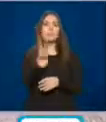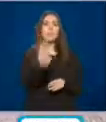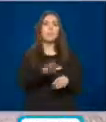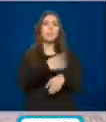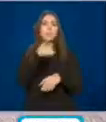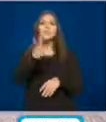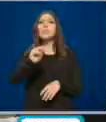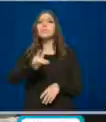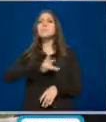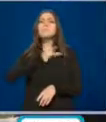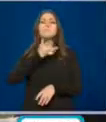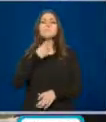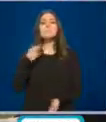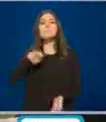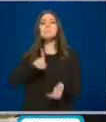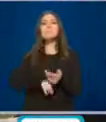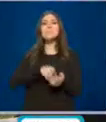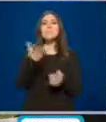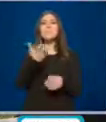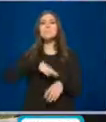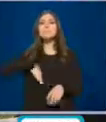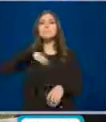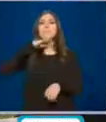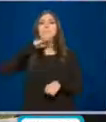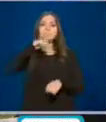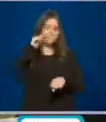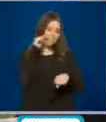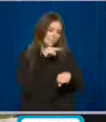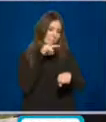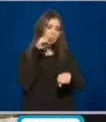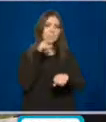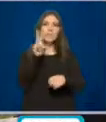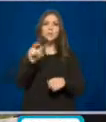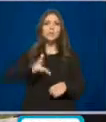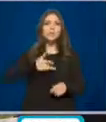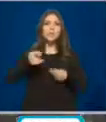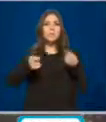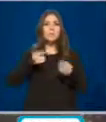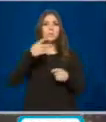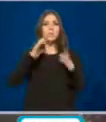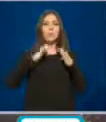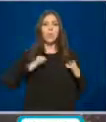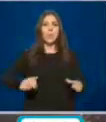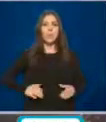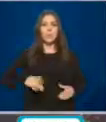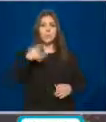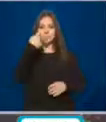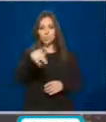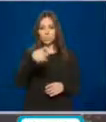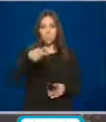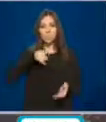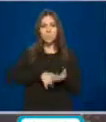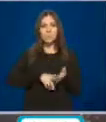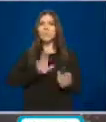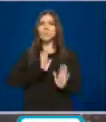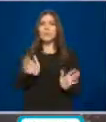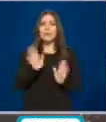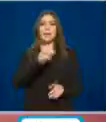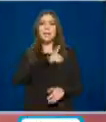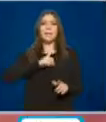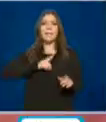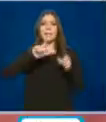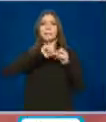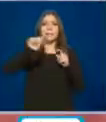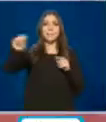son inconscientes también. Exactamente. ¿Por qué? Porque tu cuerpo te está indicando que ya tienes esta prisa, esta tensión, y tú sí quieres salir